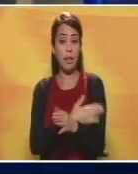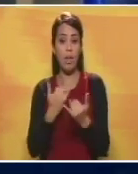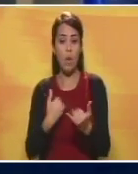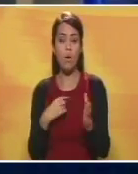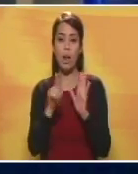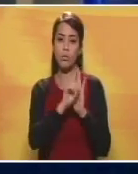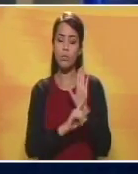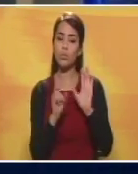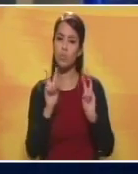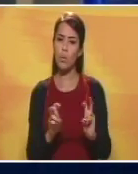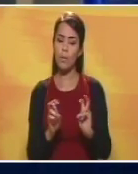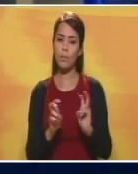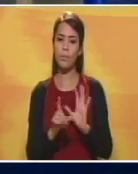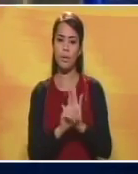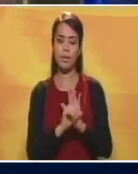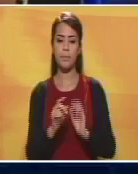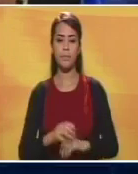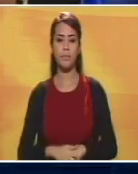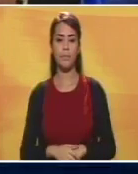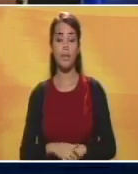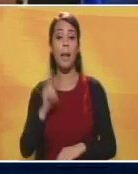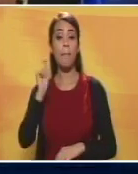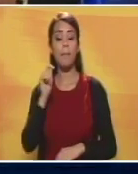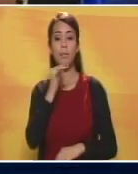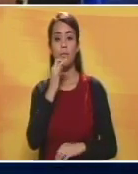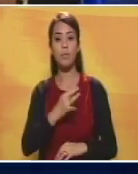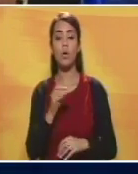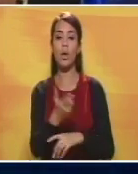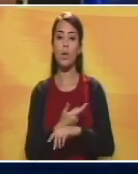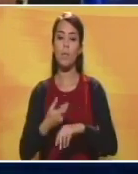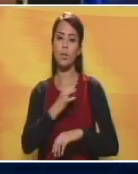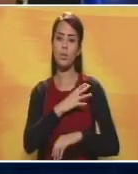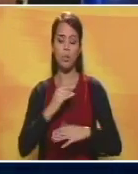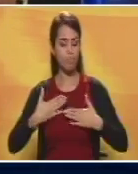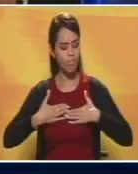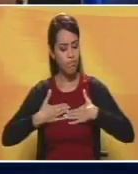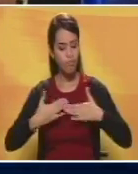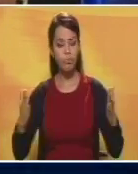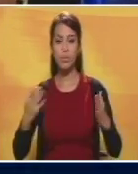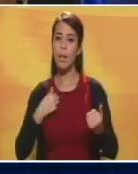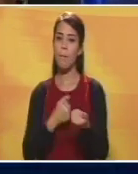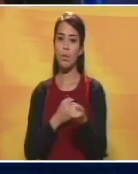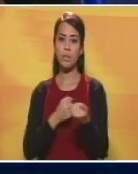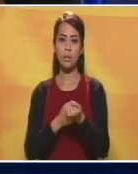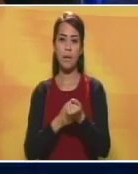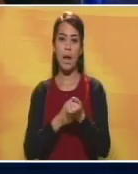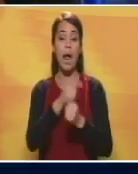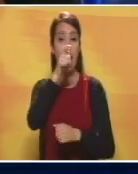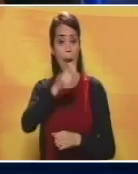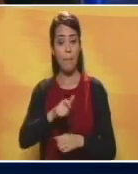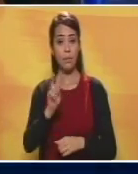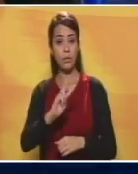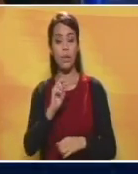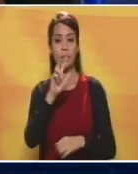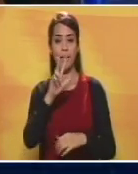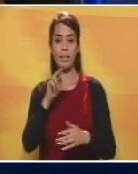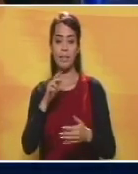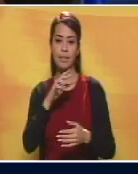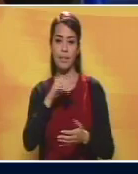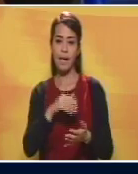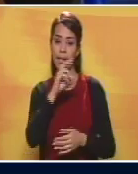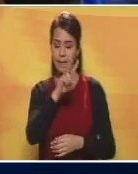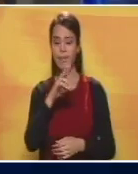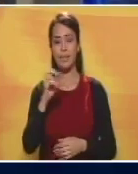la nueva normativa. El parlamentario aseguró que el gobierno chileno tiene la mayor disponibilidad de apoyar a los más de